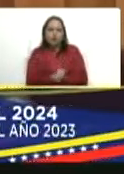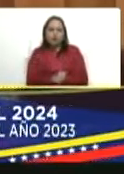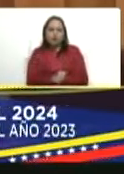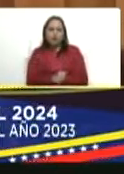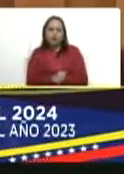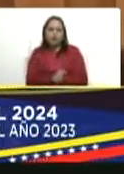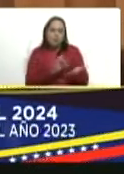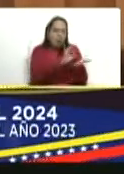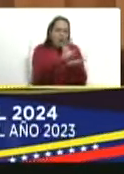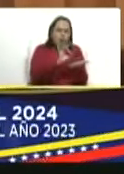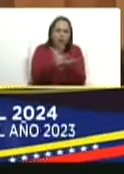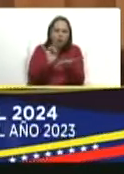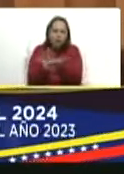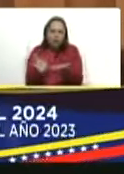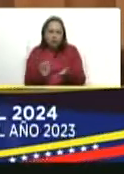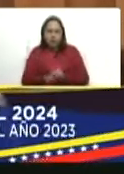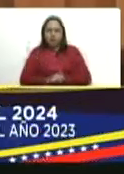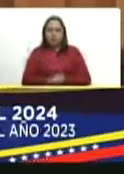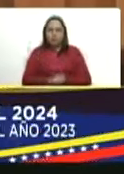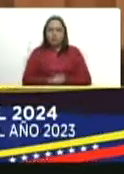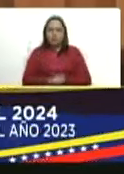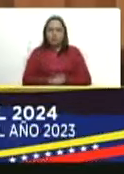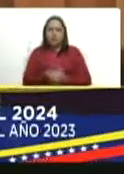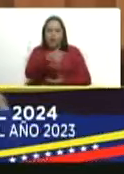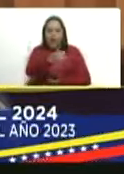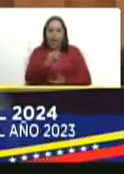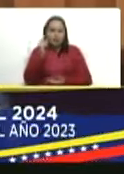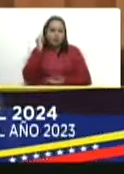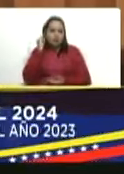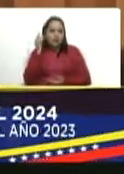desalojarlos. Ahí estaba Silvia,